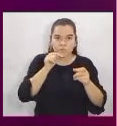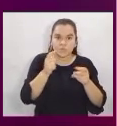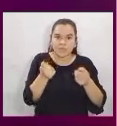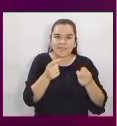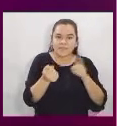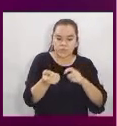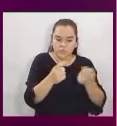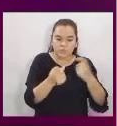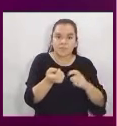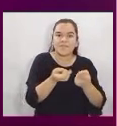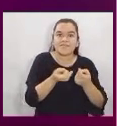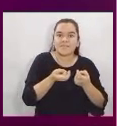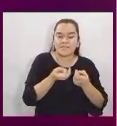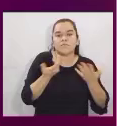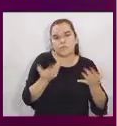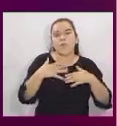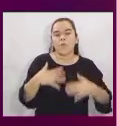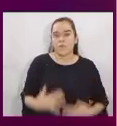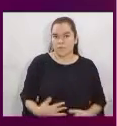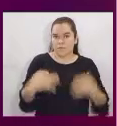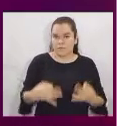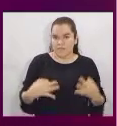determinada que es